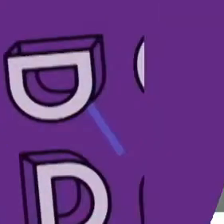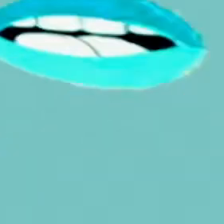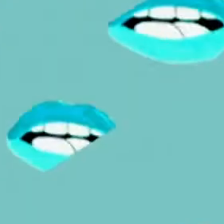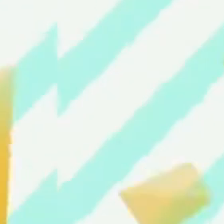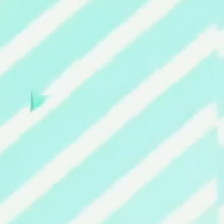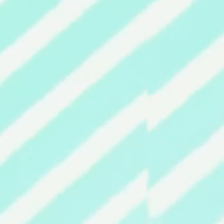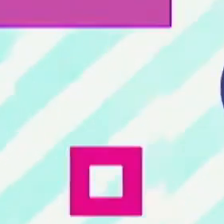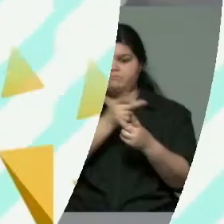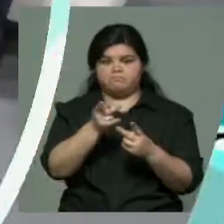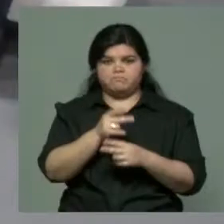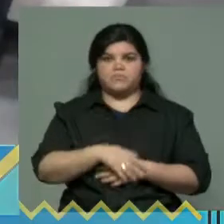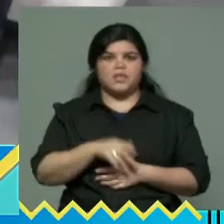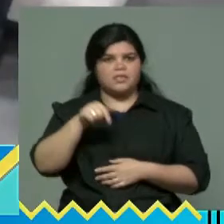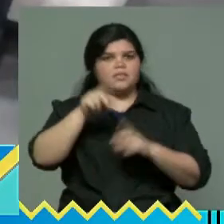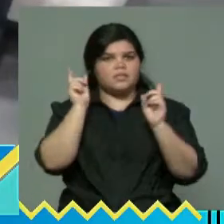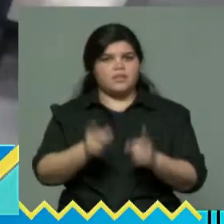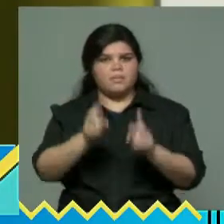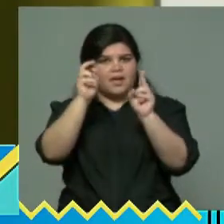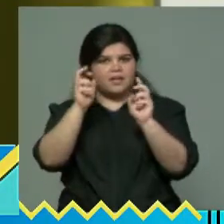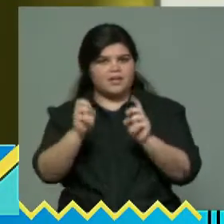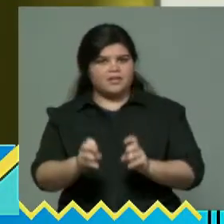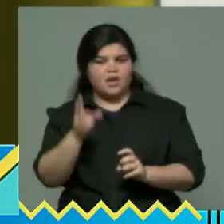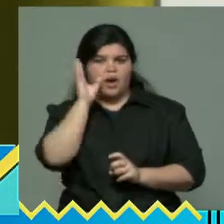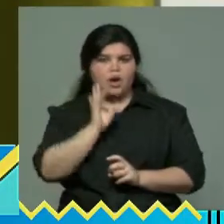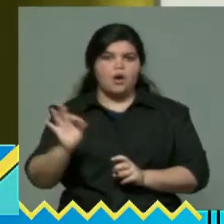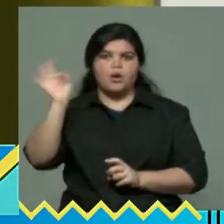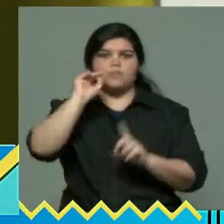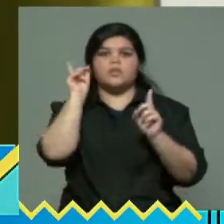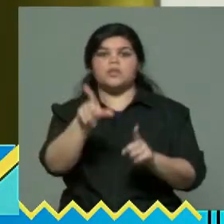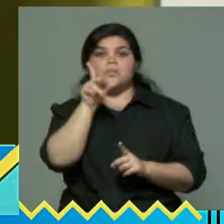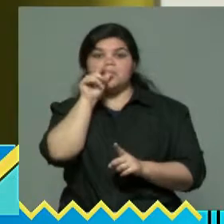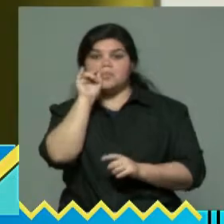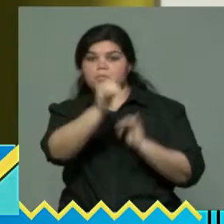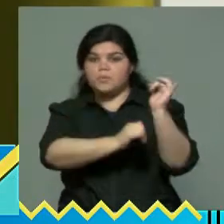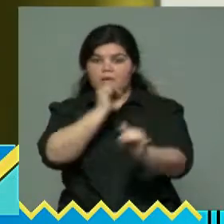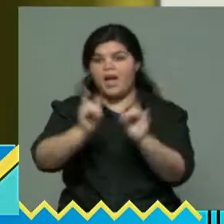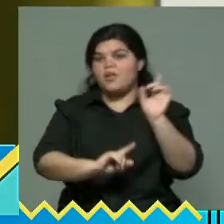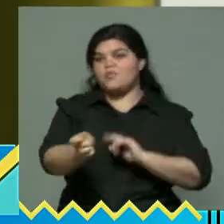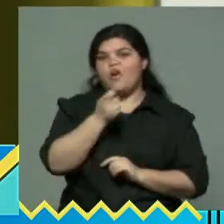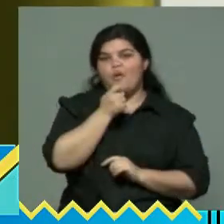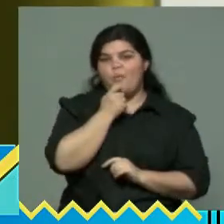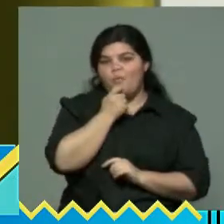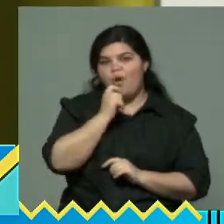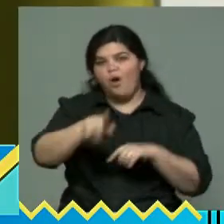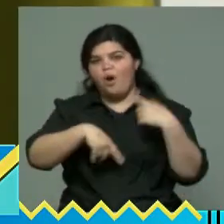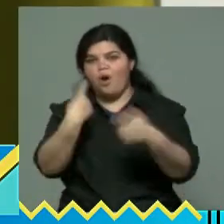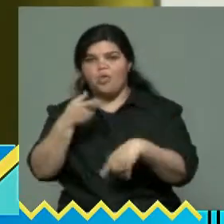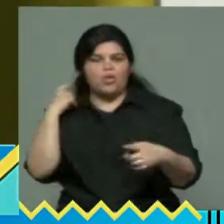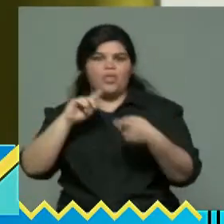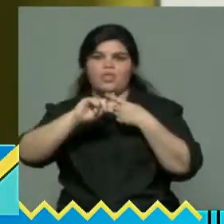persona haciendo un análisis, la gente también opina en las redes y por ahí algunos toman con humor, otros son más directos y